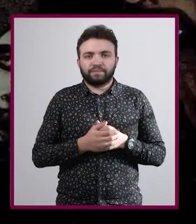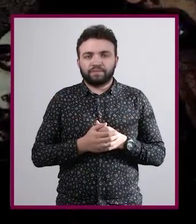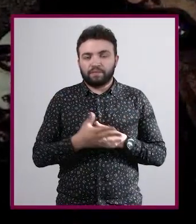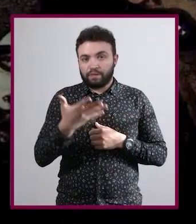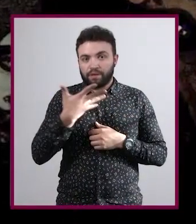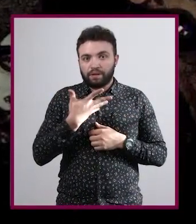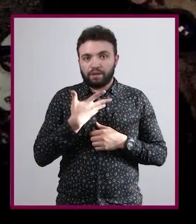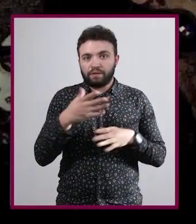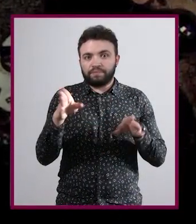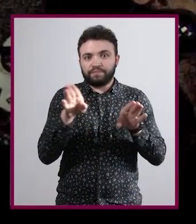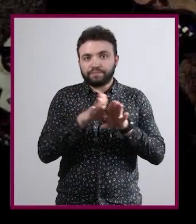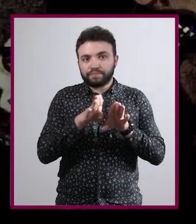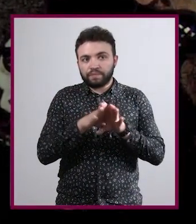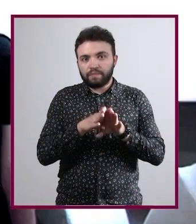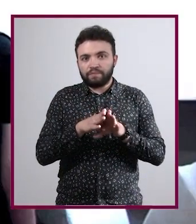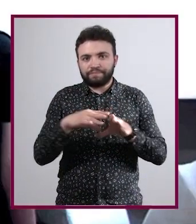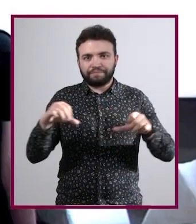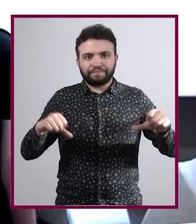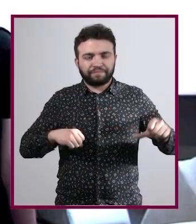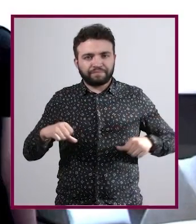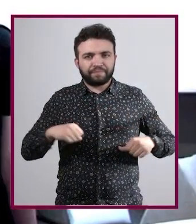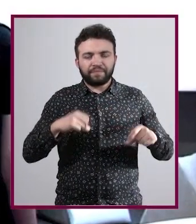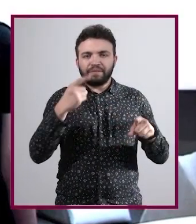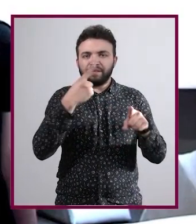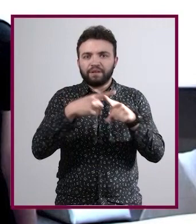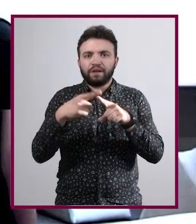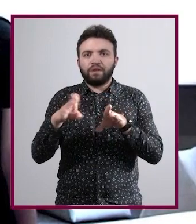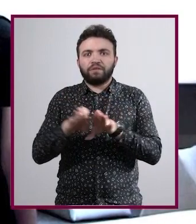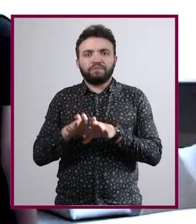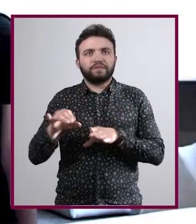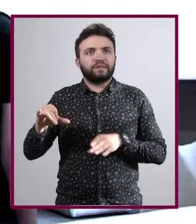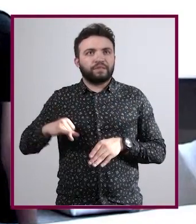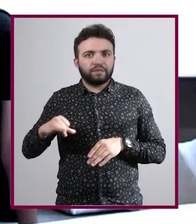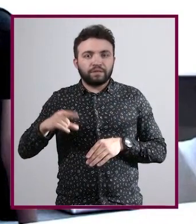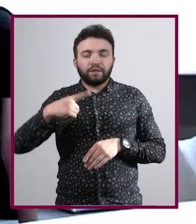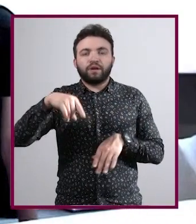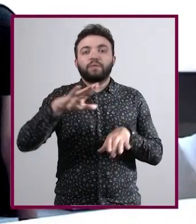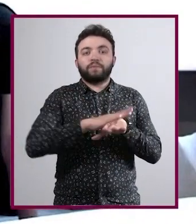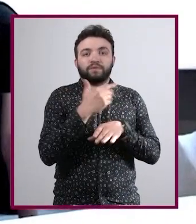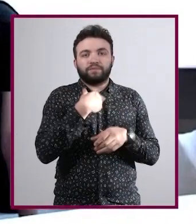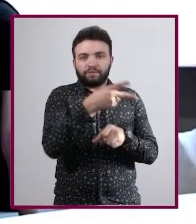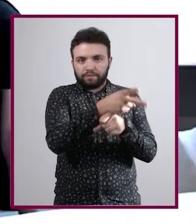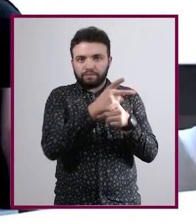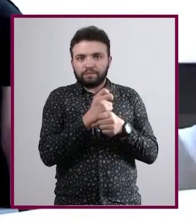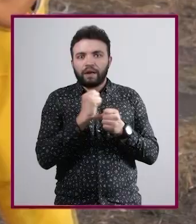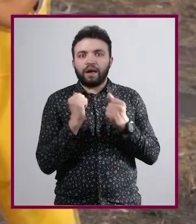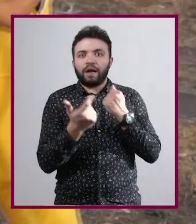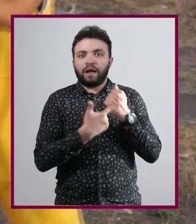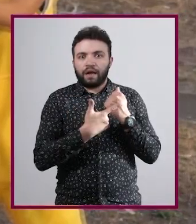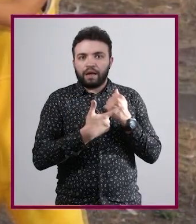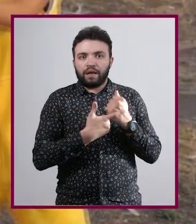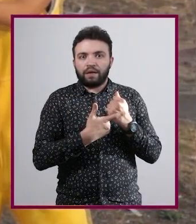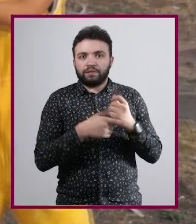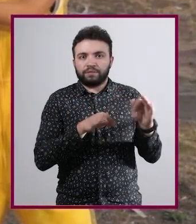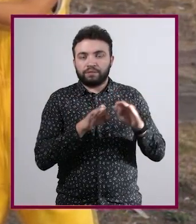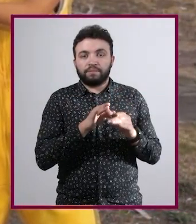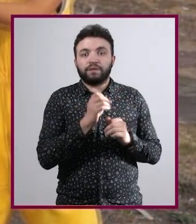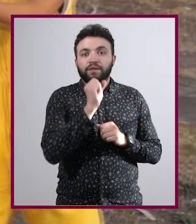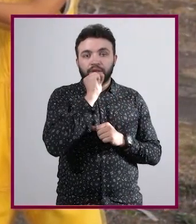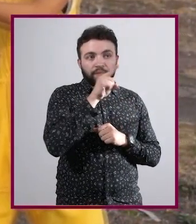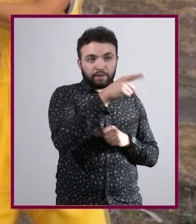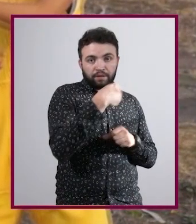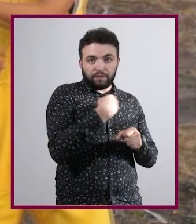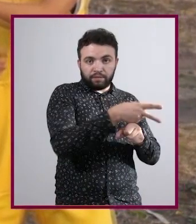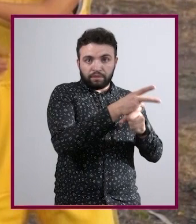Hay un acto de hospitalidad cuando uno invita a alguien a trabajar, y también una cierta promesa